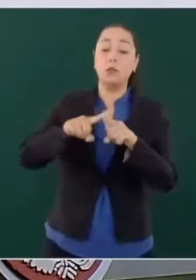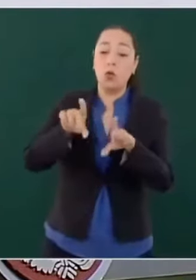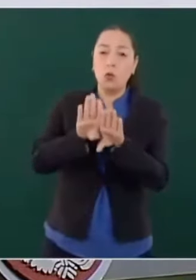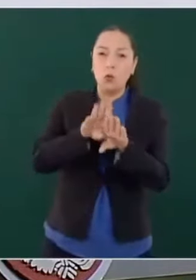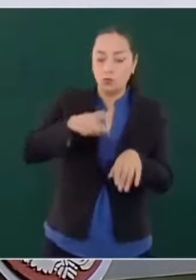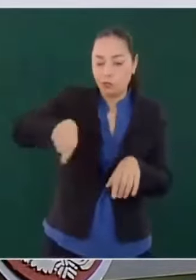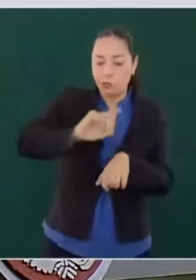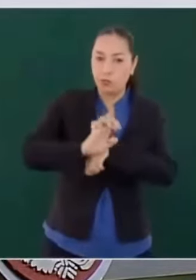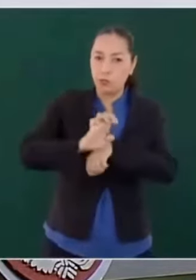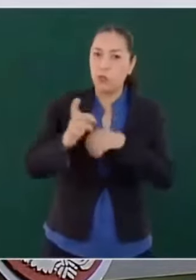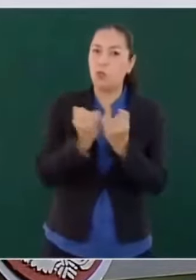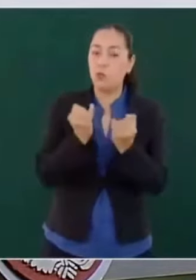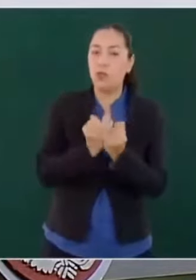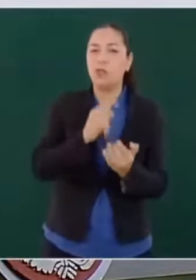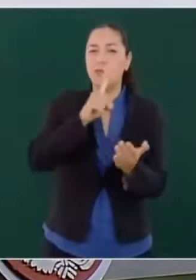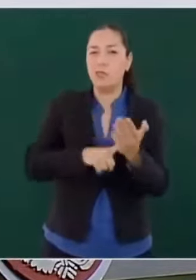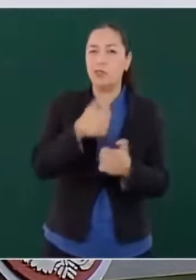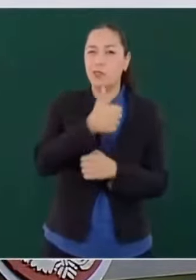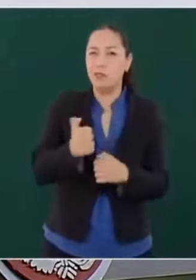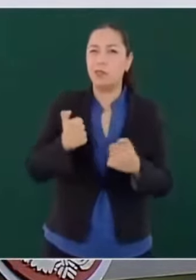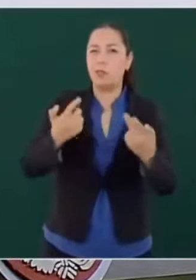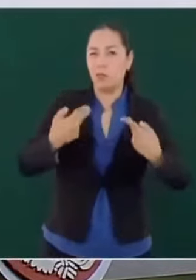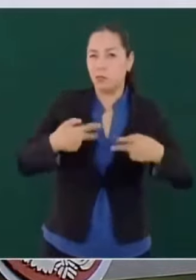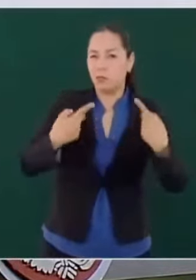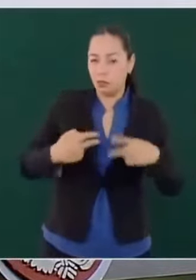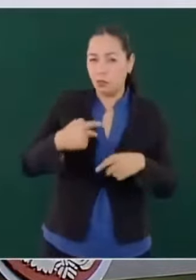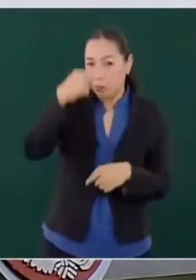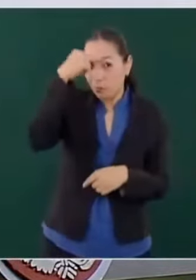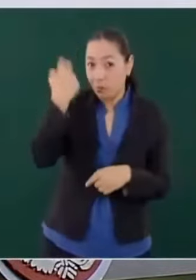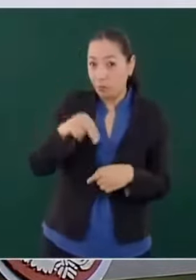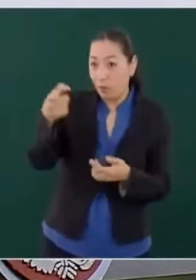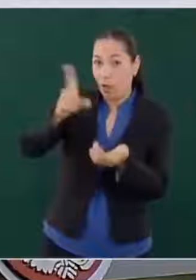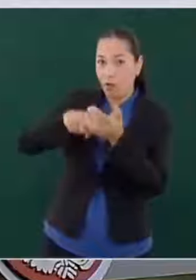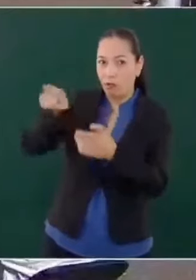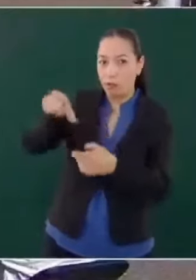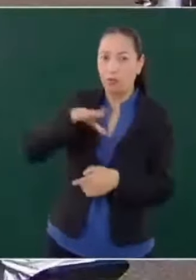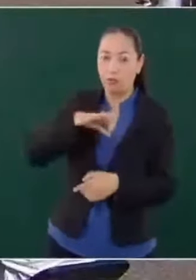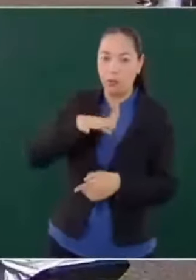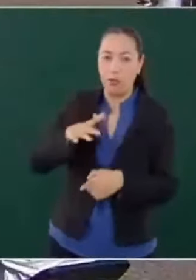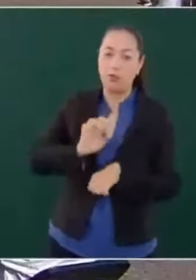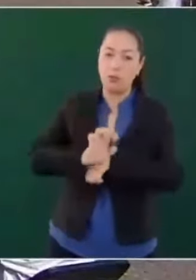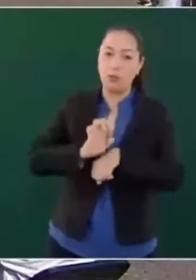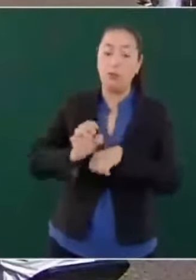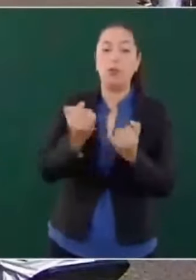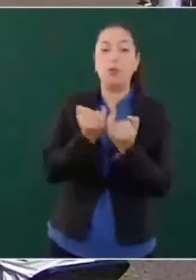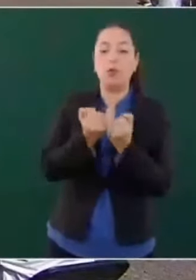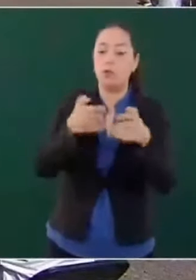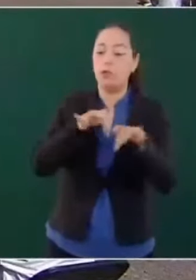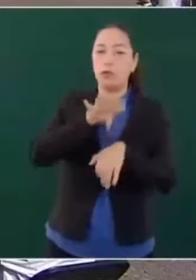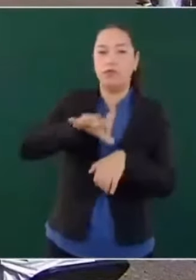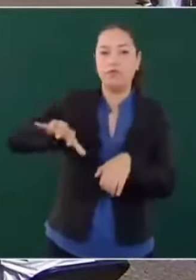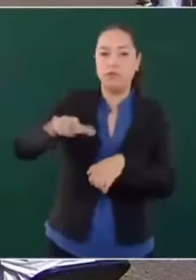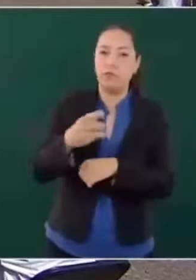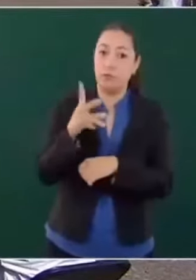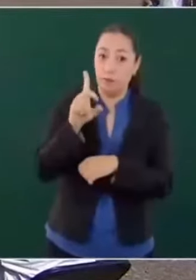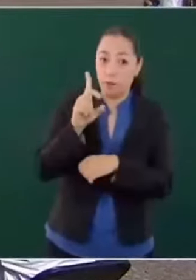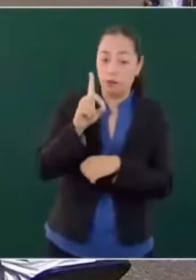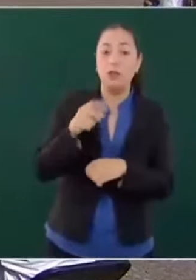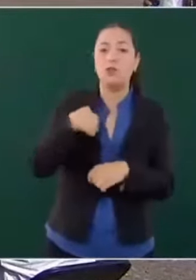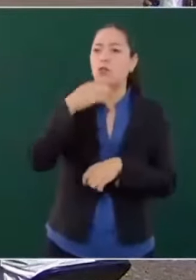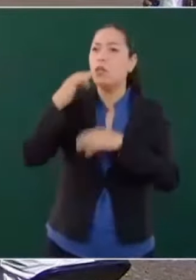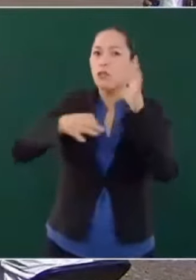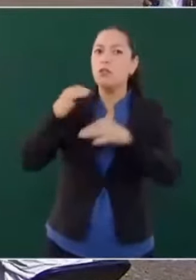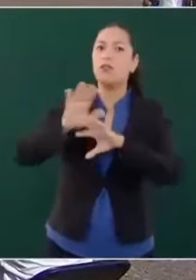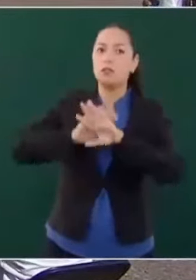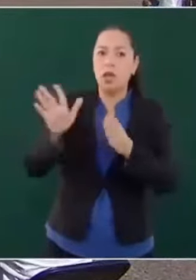que son alrededor de 1.600 personas mexicanas en Ecuador y 30 empresas, y nosotros les hemos solicitado, casi todas ya